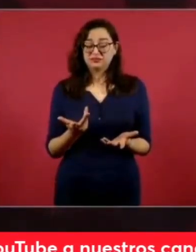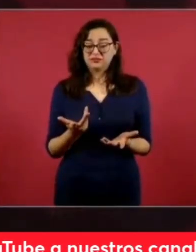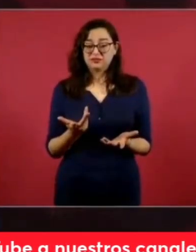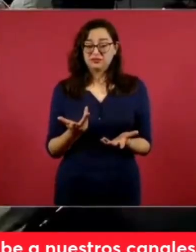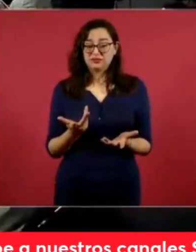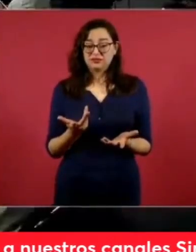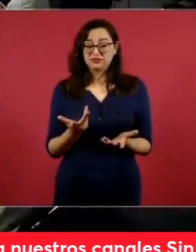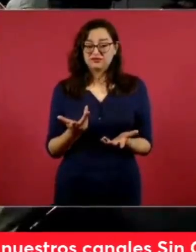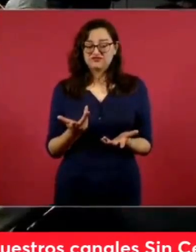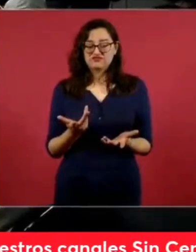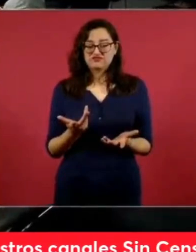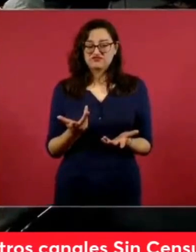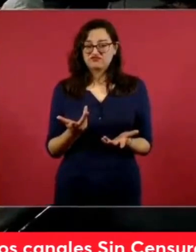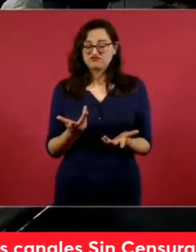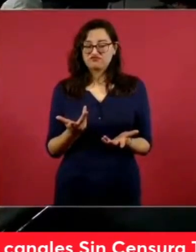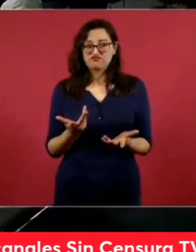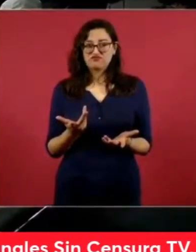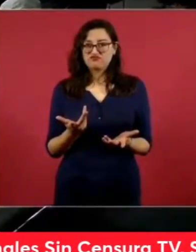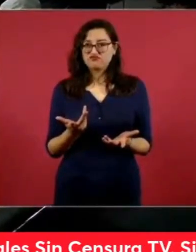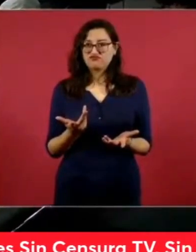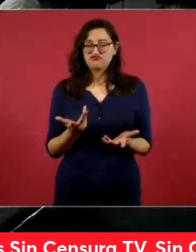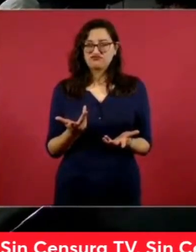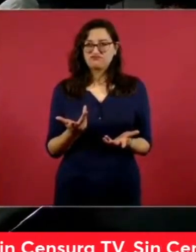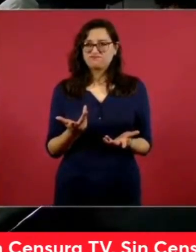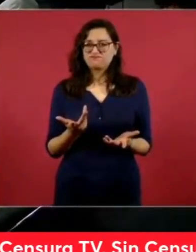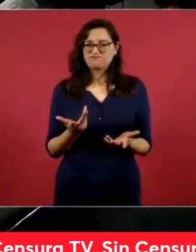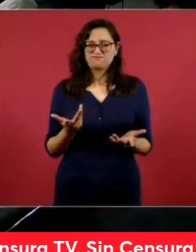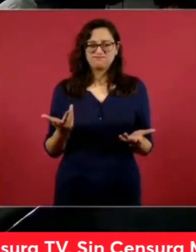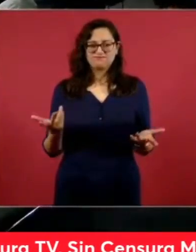que no hay poder mediático